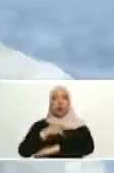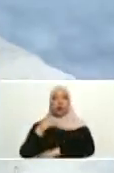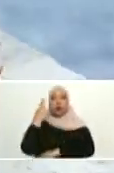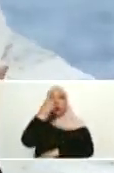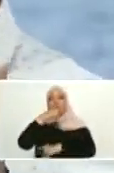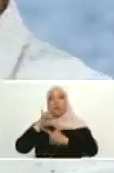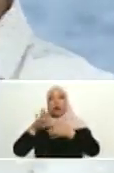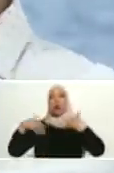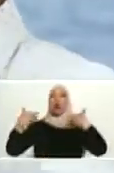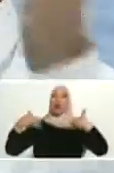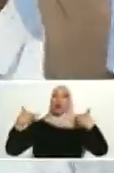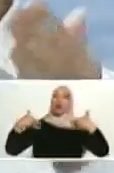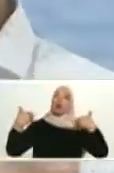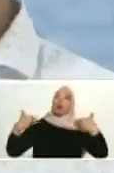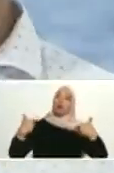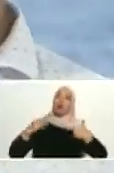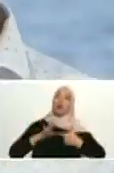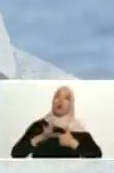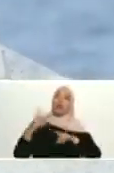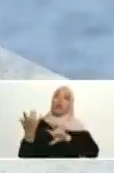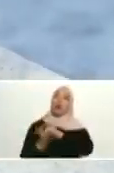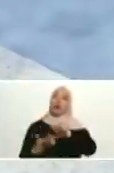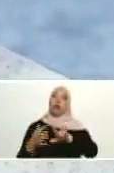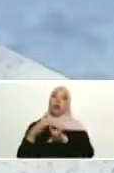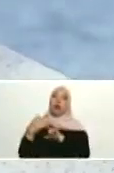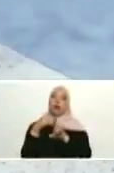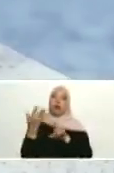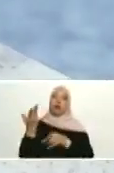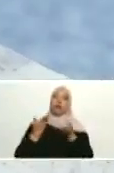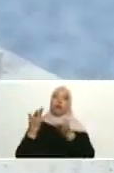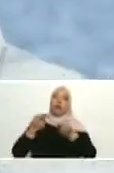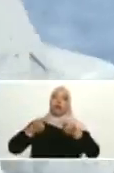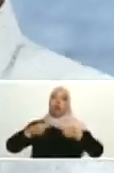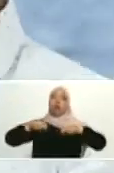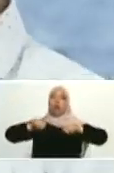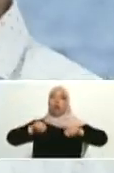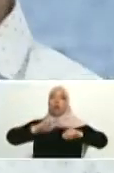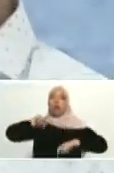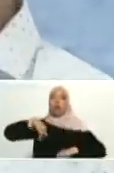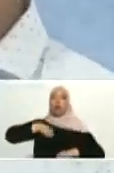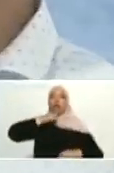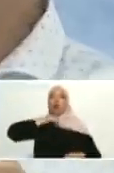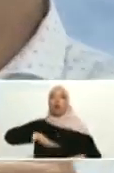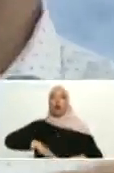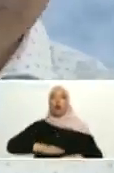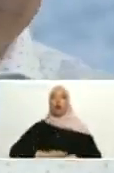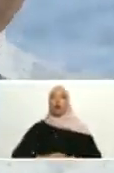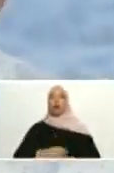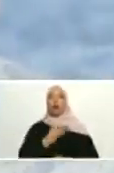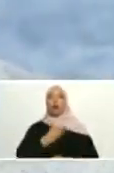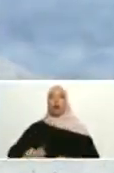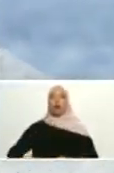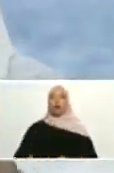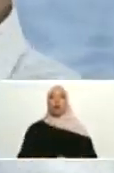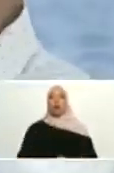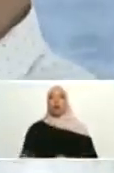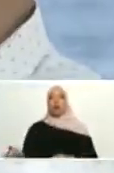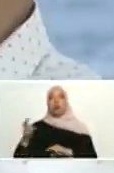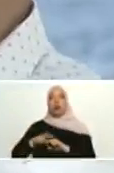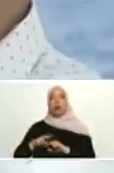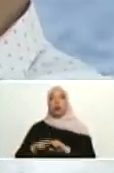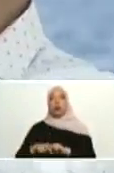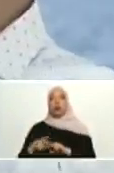la alegría también en alto frente a tantas acechanzas. Y es el motor de nuestra historia. Presidente, nosotros estamos sentados acá y usted lo